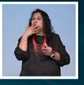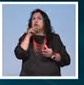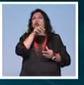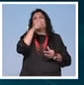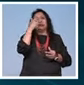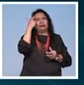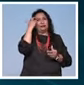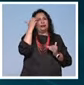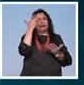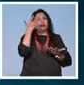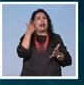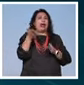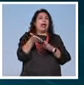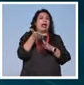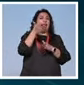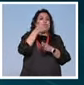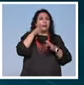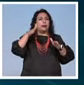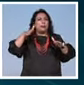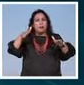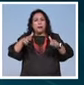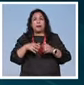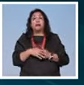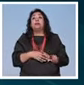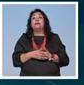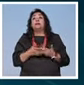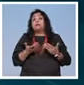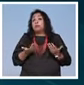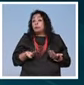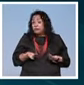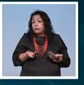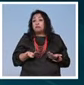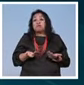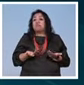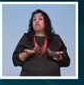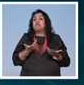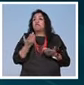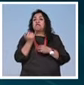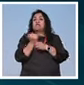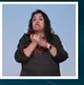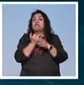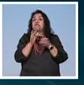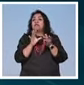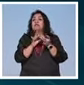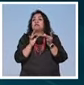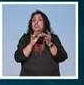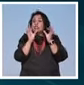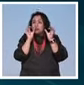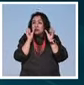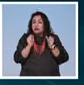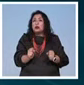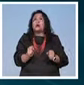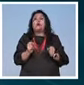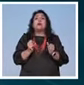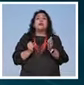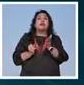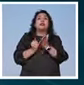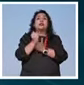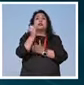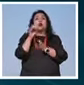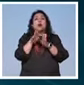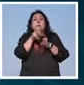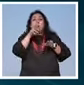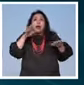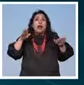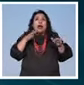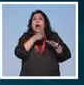aves maduras que ya han volado la ruta. De cualquier forma, ningún estudio puede explicar con certeza las decisiones de navegación